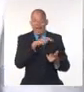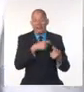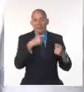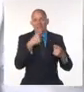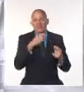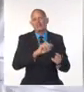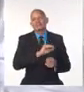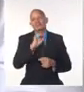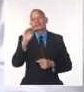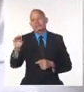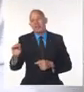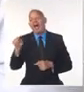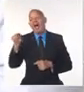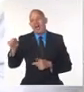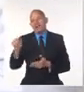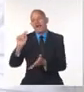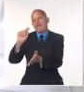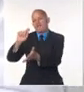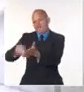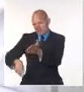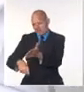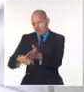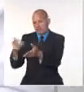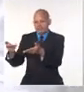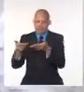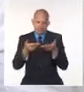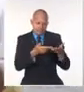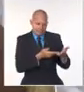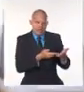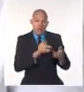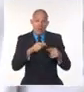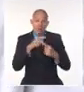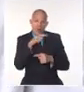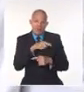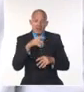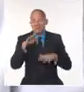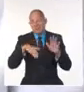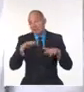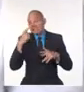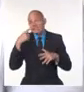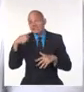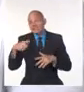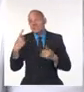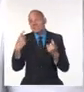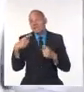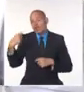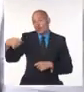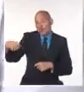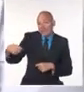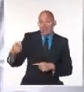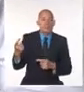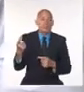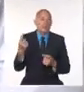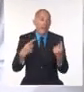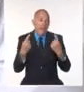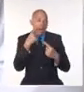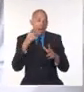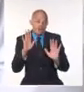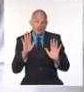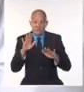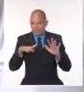reconocimiento de firma que casi siempre es en la Dirección Provincial de Justicia en los casos de los documentos registrales. Y en los casos